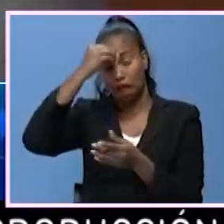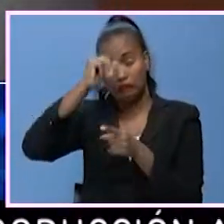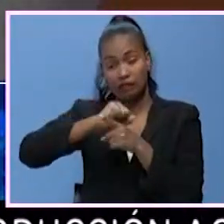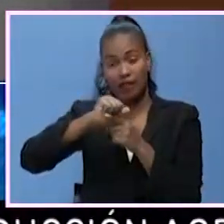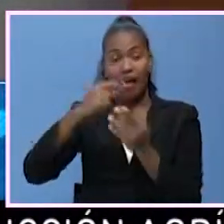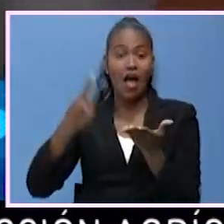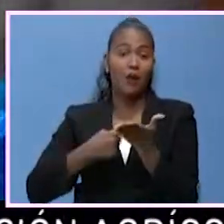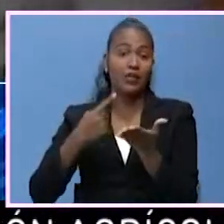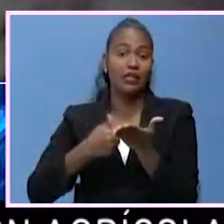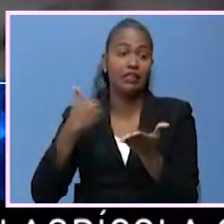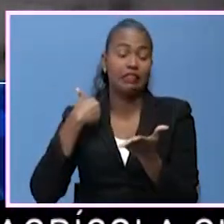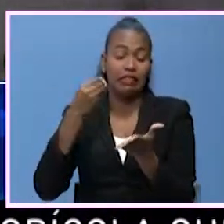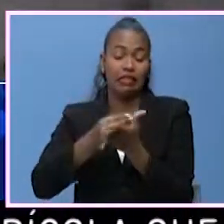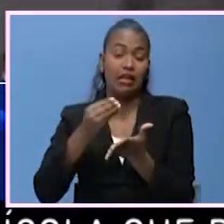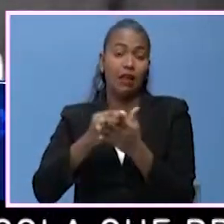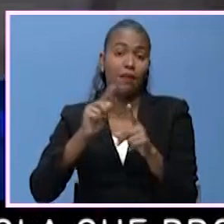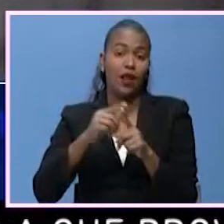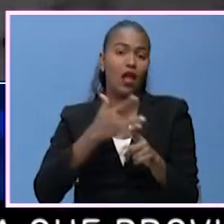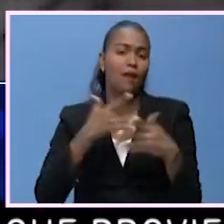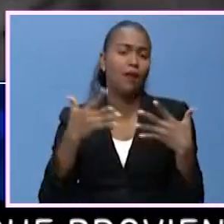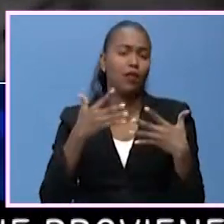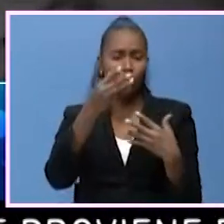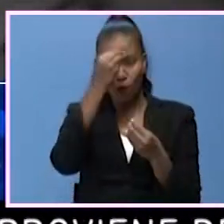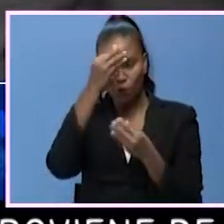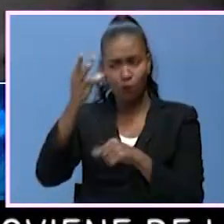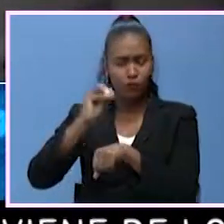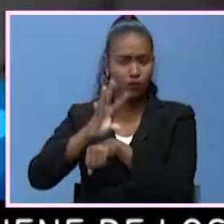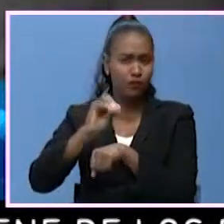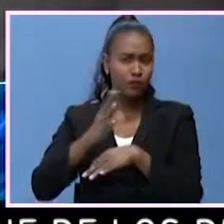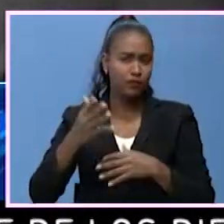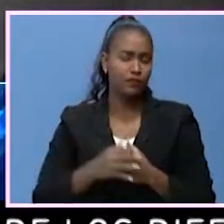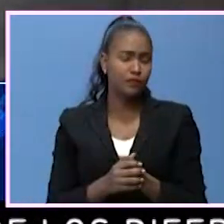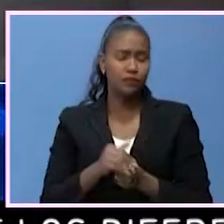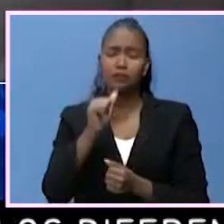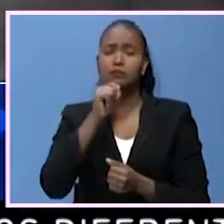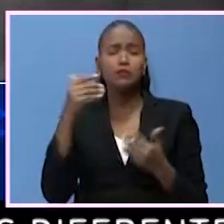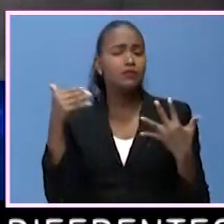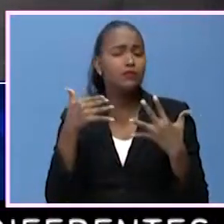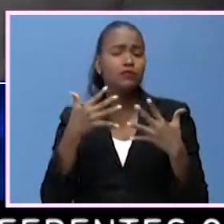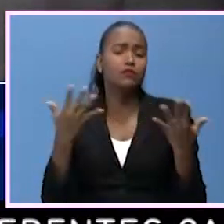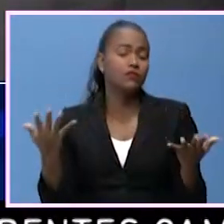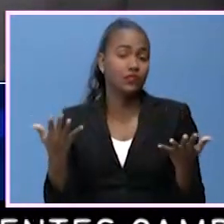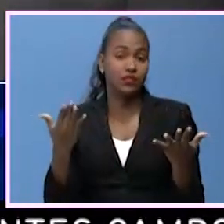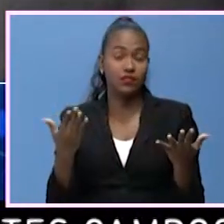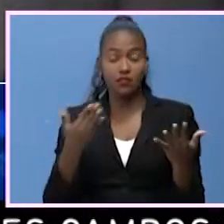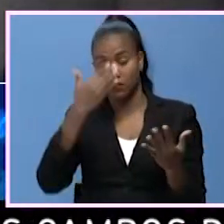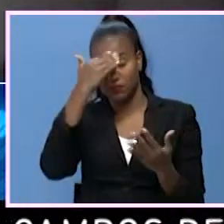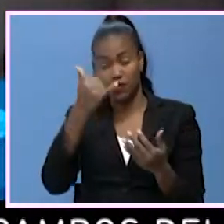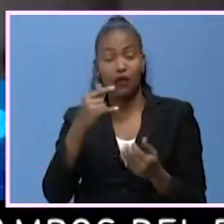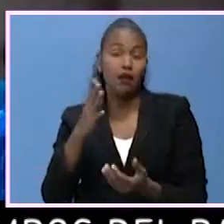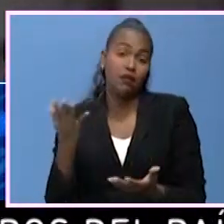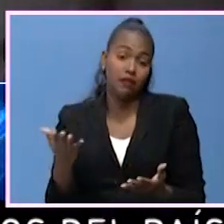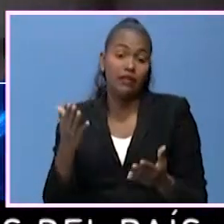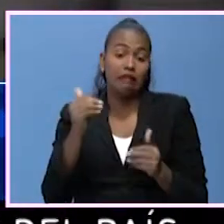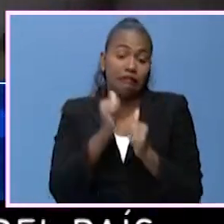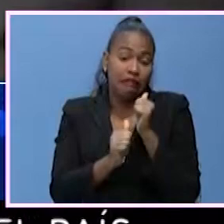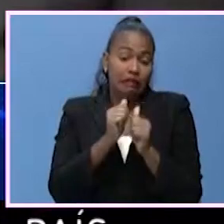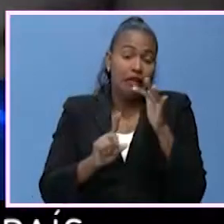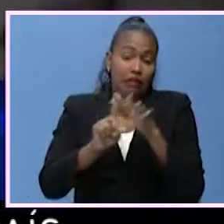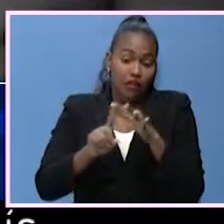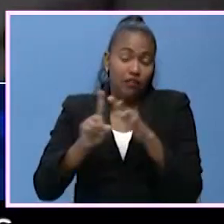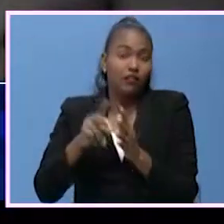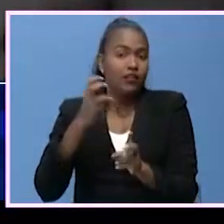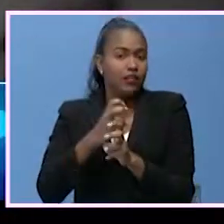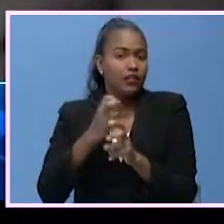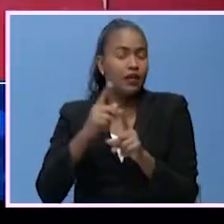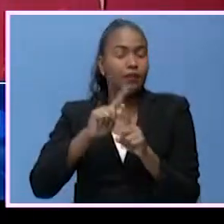veces hasta tienen el capital, pero tienen miedo? ¿Qué le podemos decir a esa gente? Oh, que no tengan miedo a lanzarse. Porque está bien, la batalla es dura, pero si